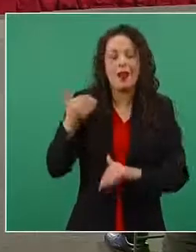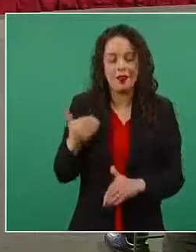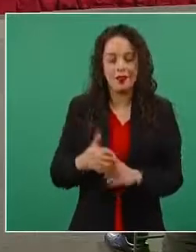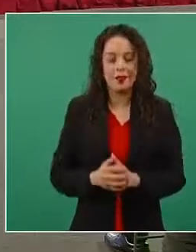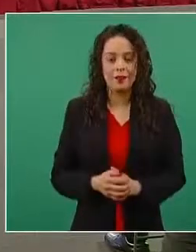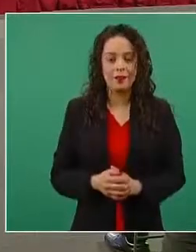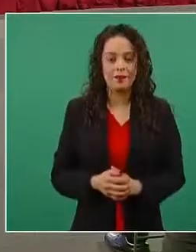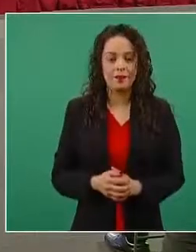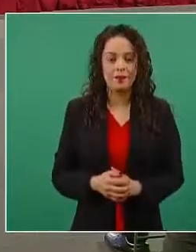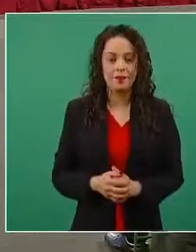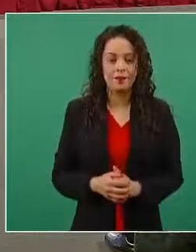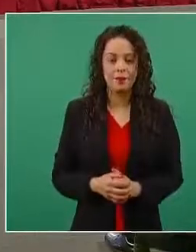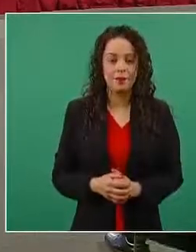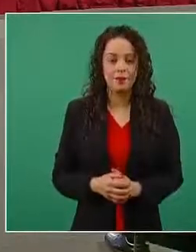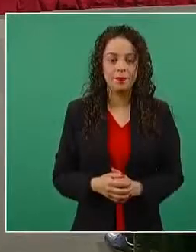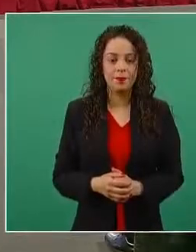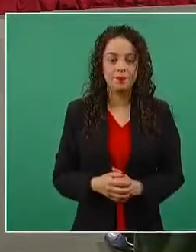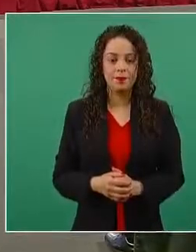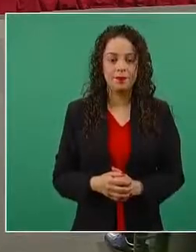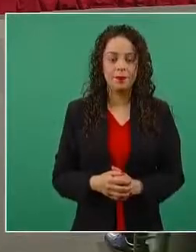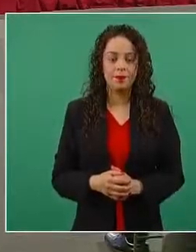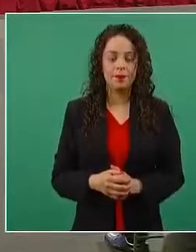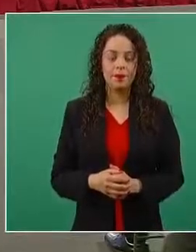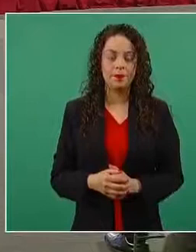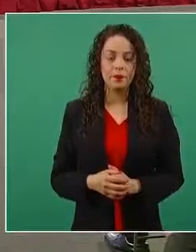Creo que se adelantó, ¿no?